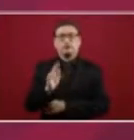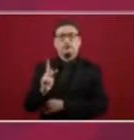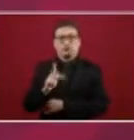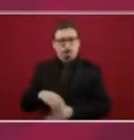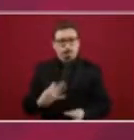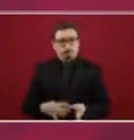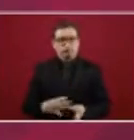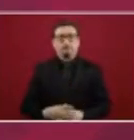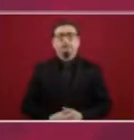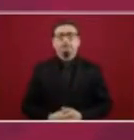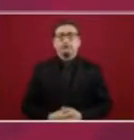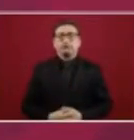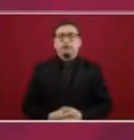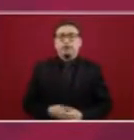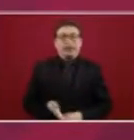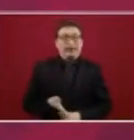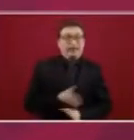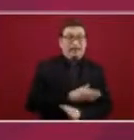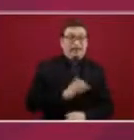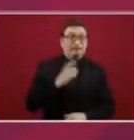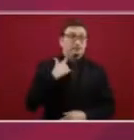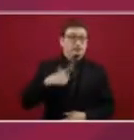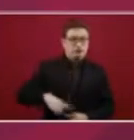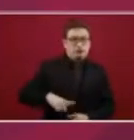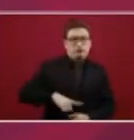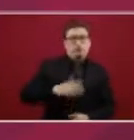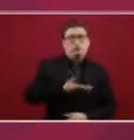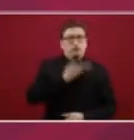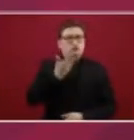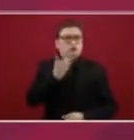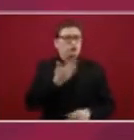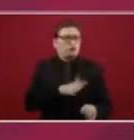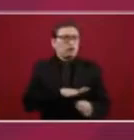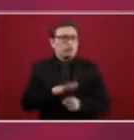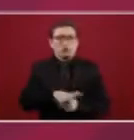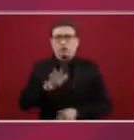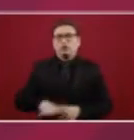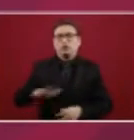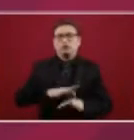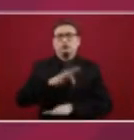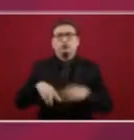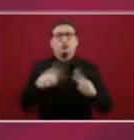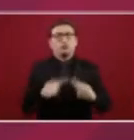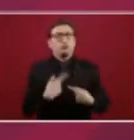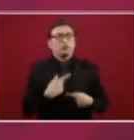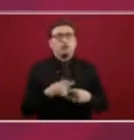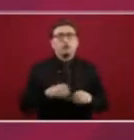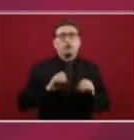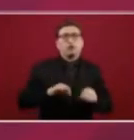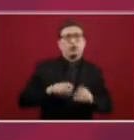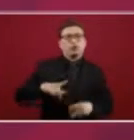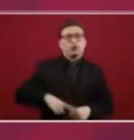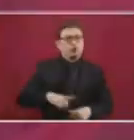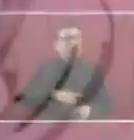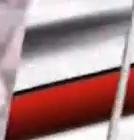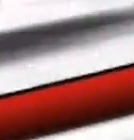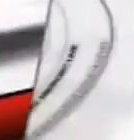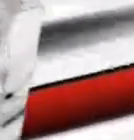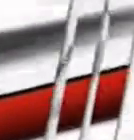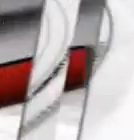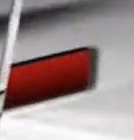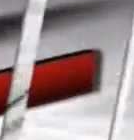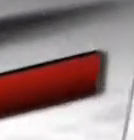pesquisas son por posible conflicto de interés y 3 por infracciones de la Ley de Responsabilidades Administrativas de los Servicios Públicos.